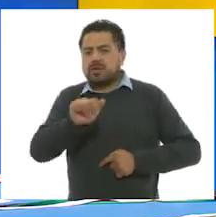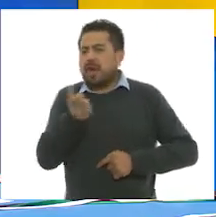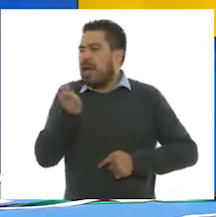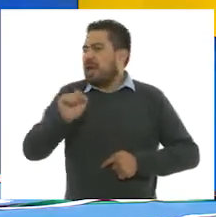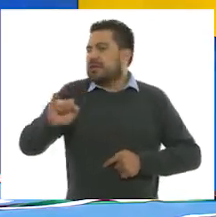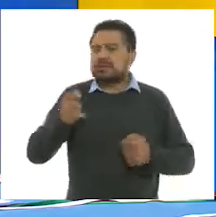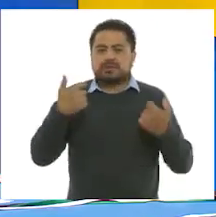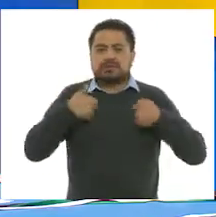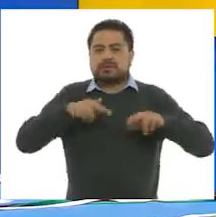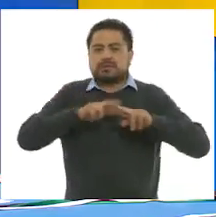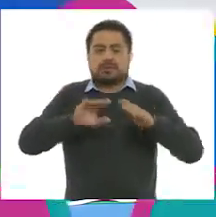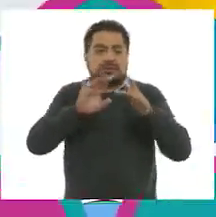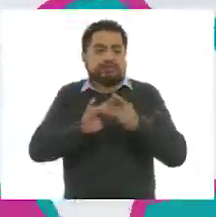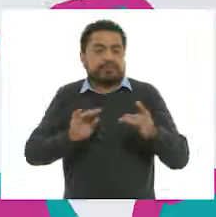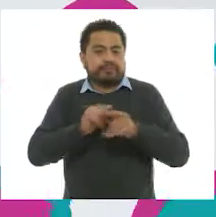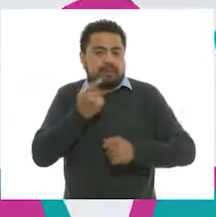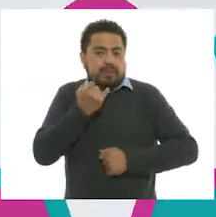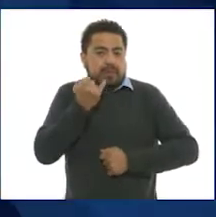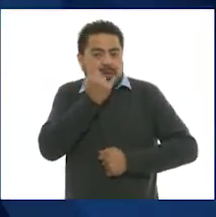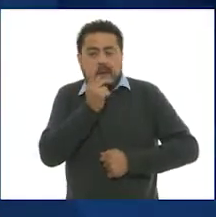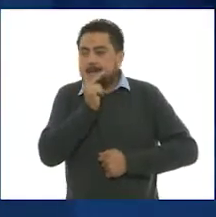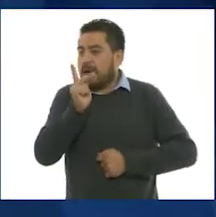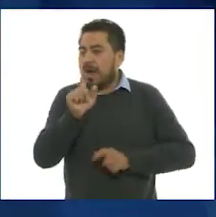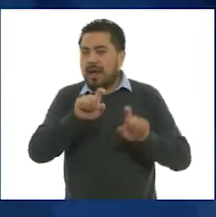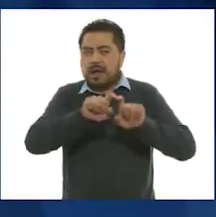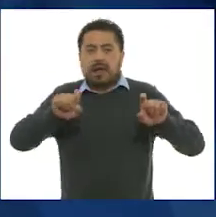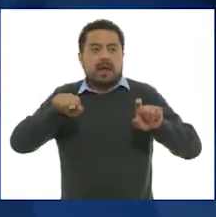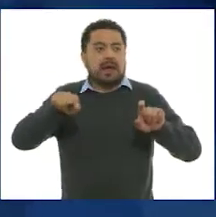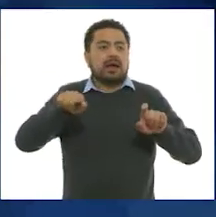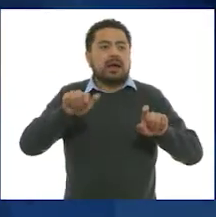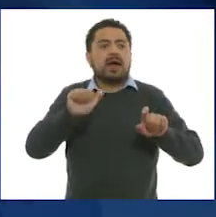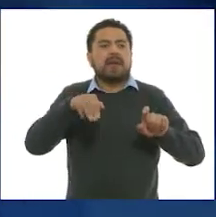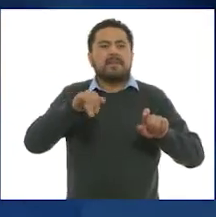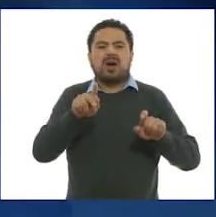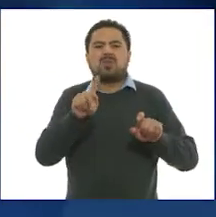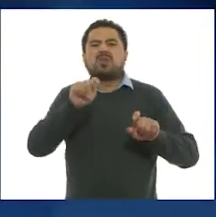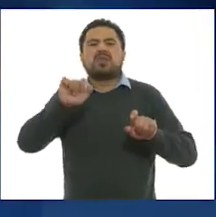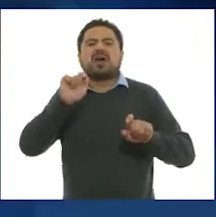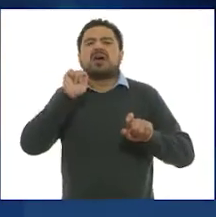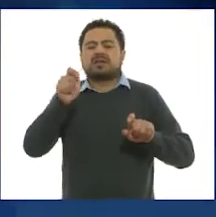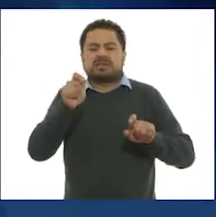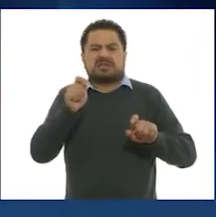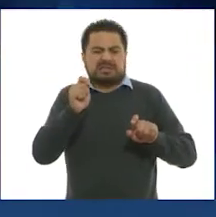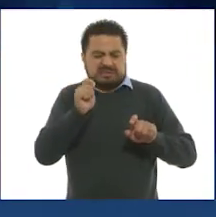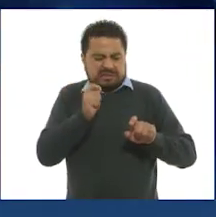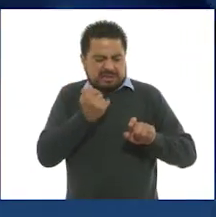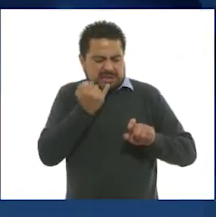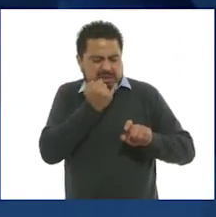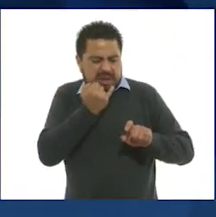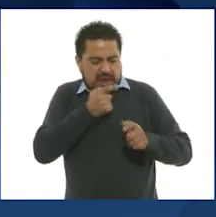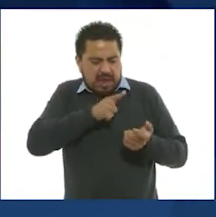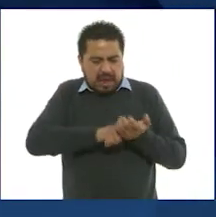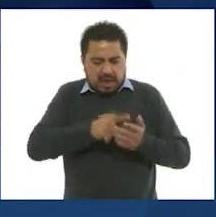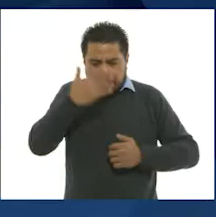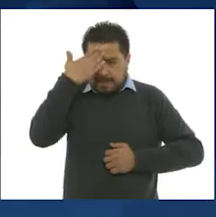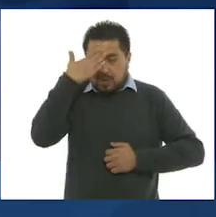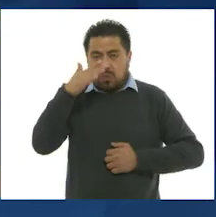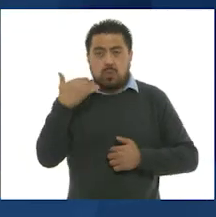llamaba a los maestros de los incas nobles, ya que Amauta significa en lengua quechua maestro o